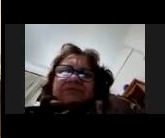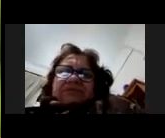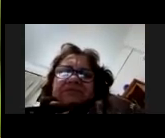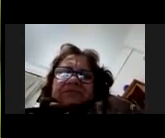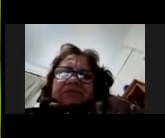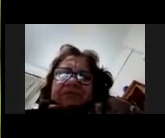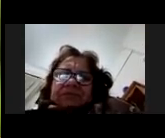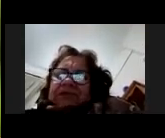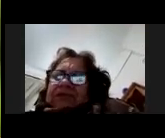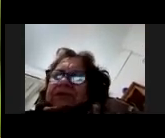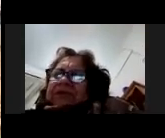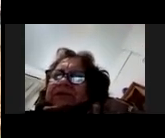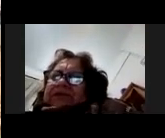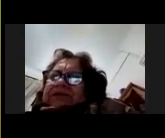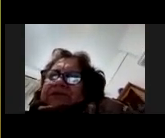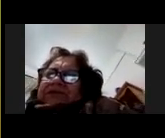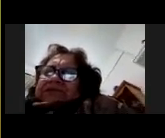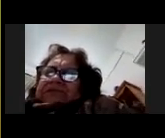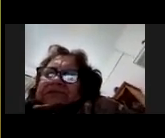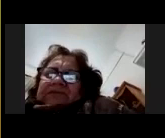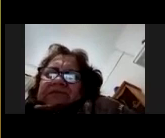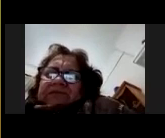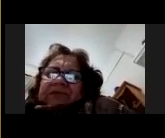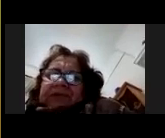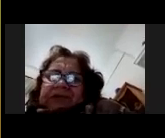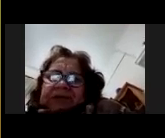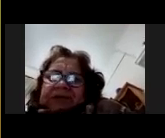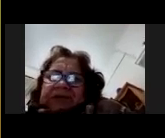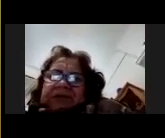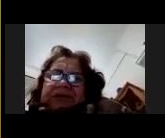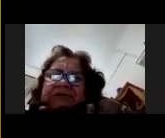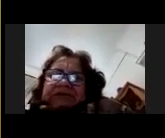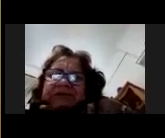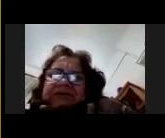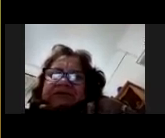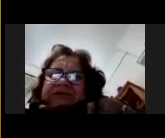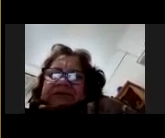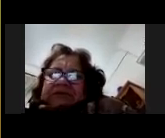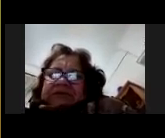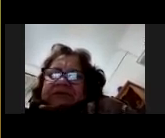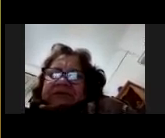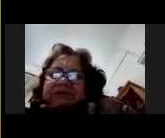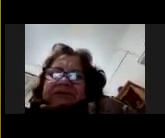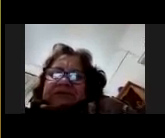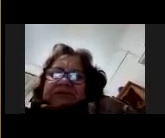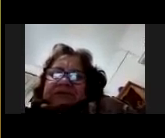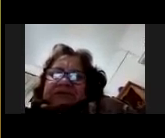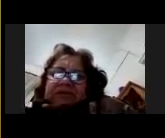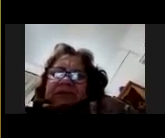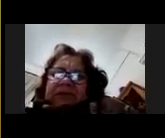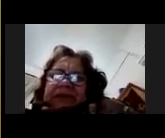la fotografía el mosquero negro este también estaba ahí junto con cerca del puente ese que también